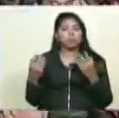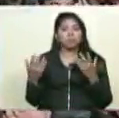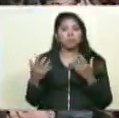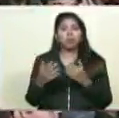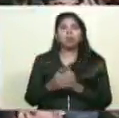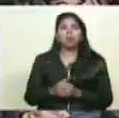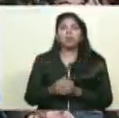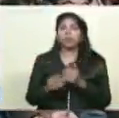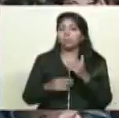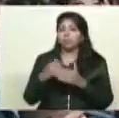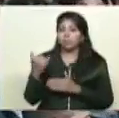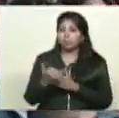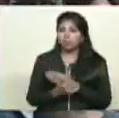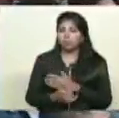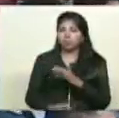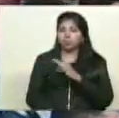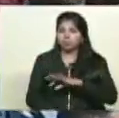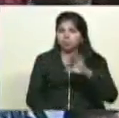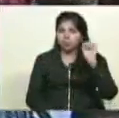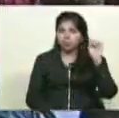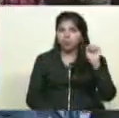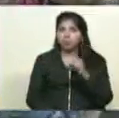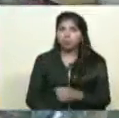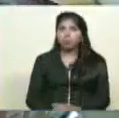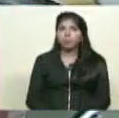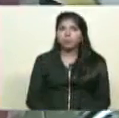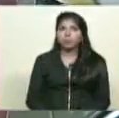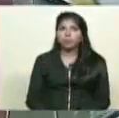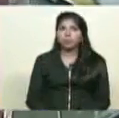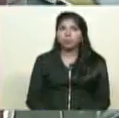proyecto histórico socialista.